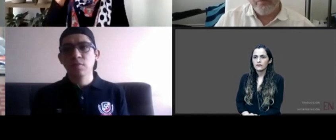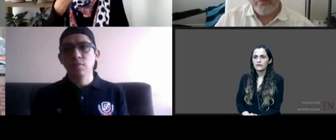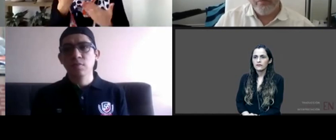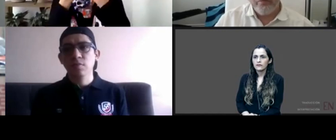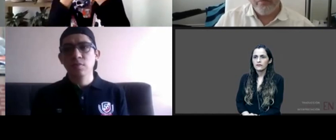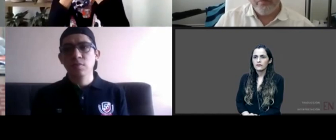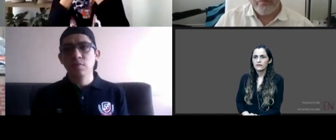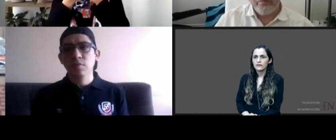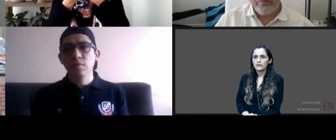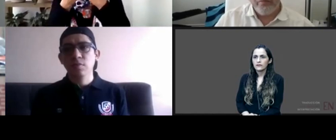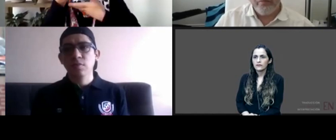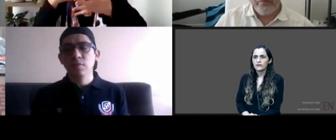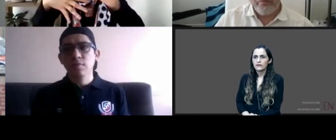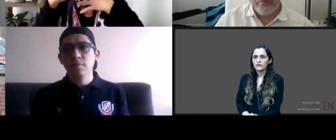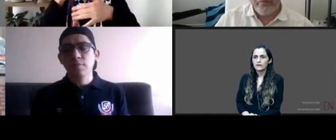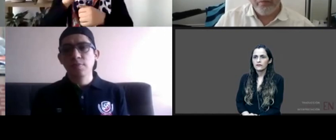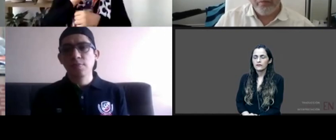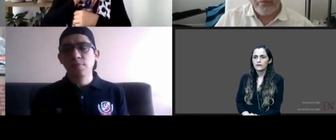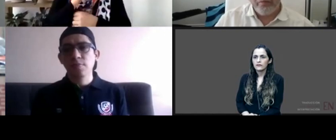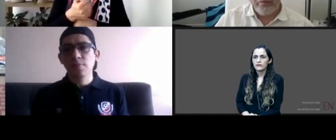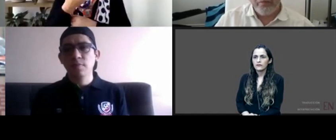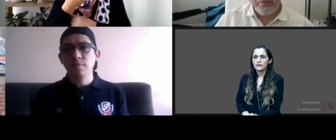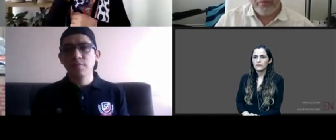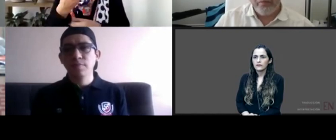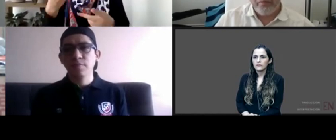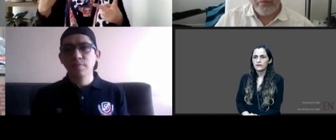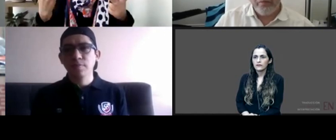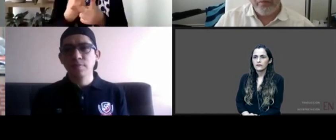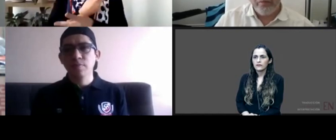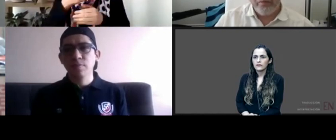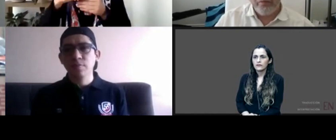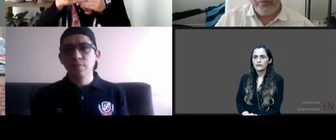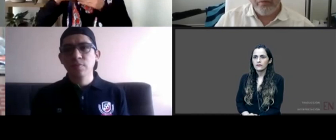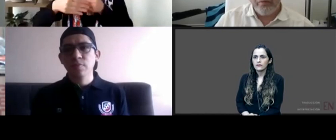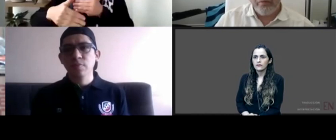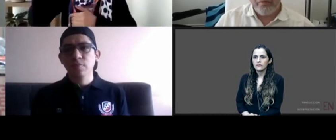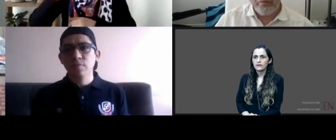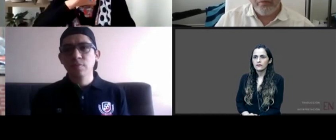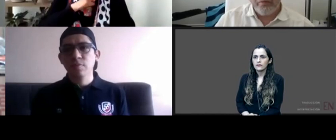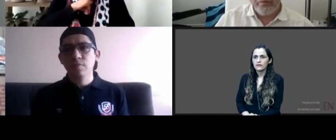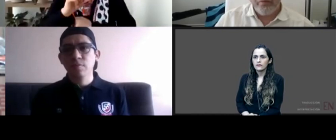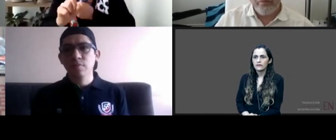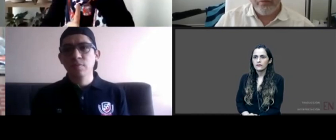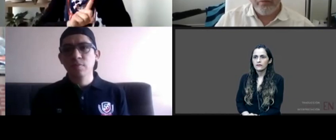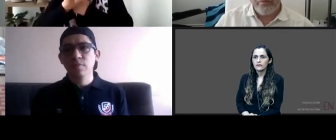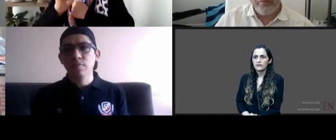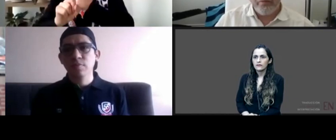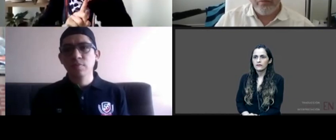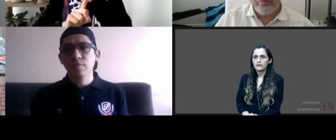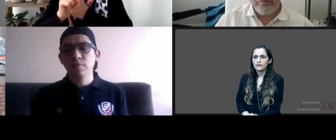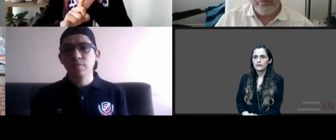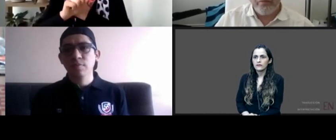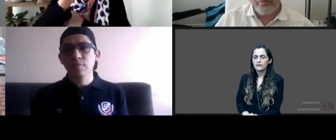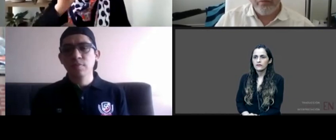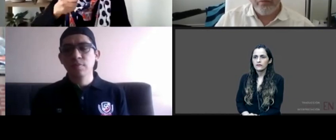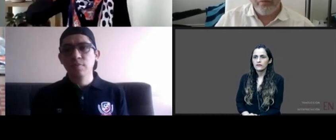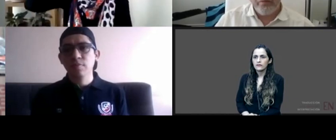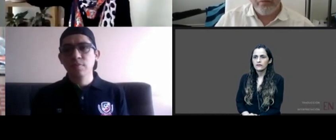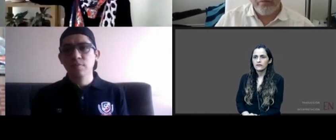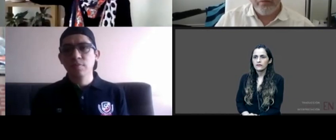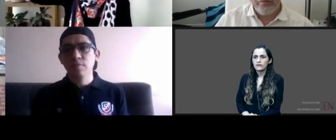lenguaje, si no hay este proceso en el que se puede ir adquiriendo la lengua de